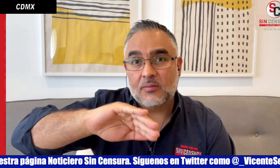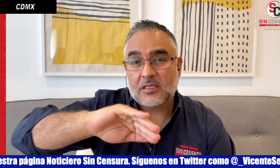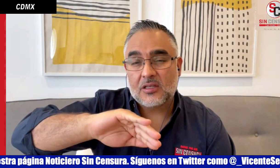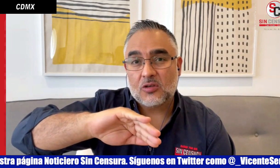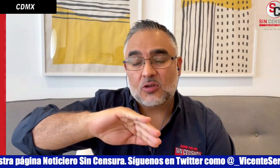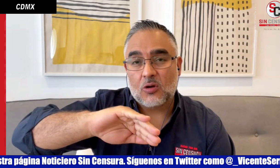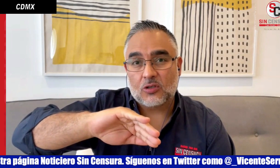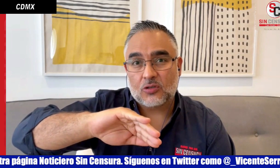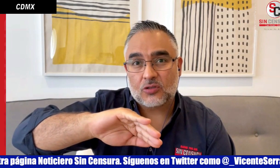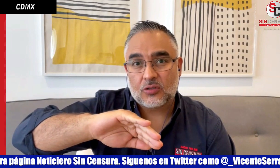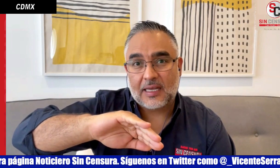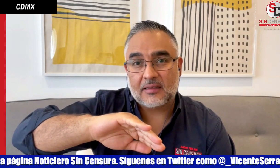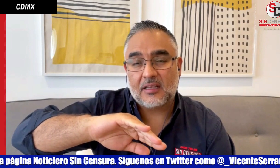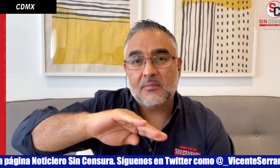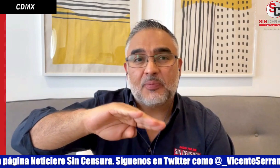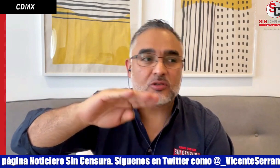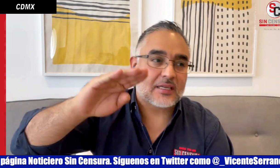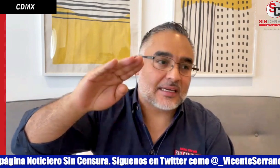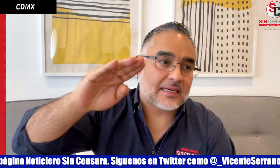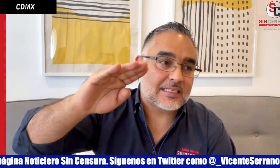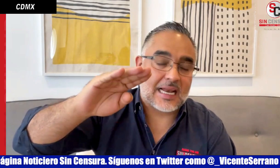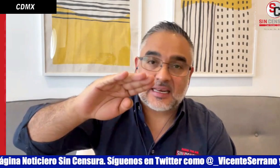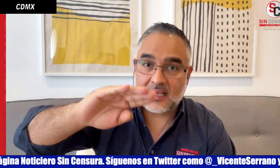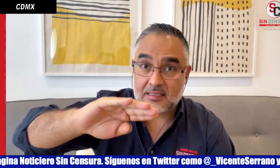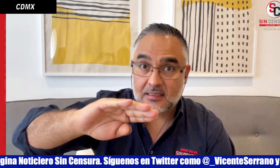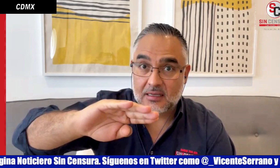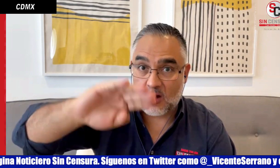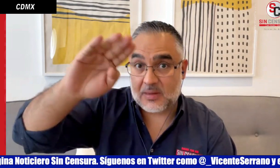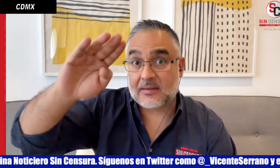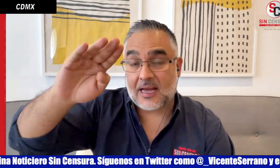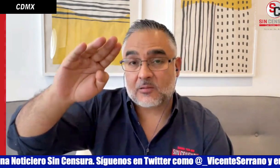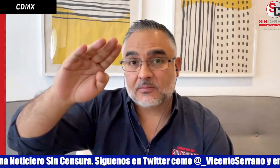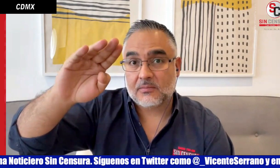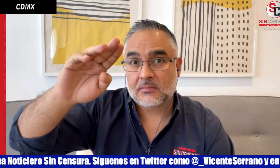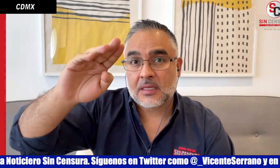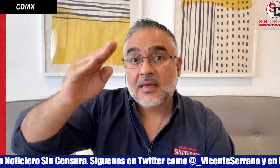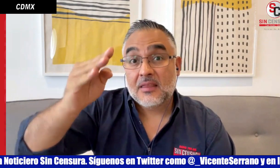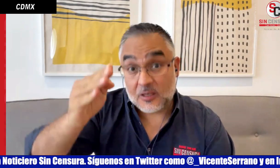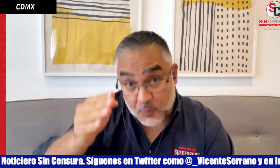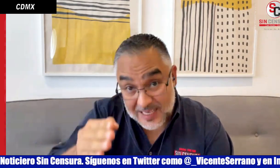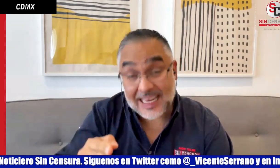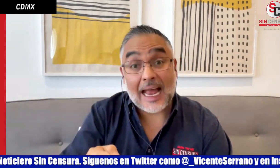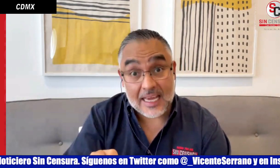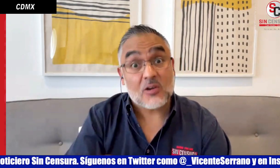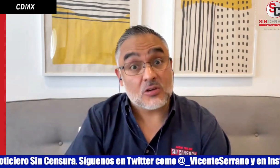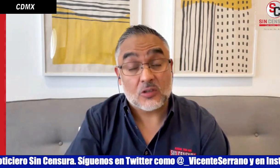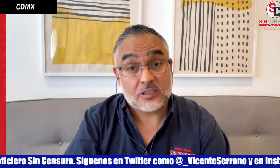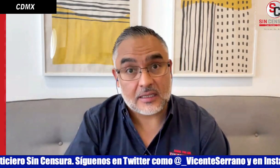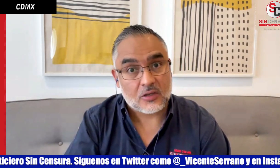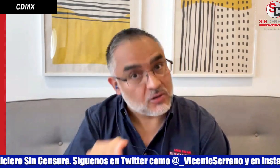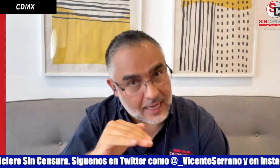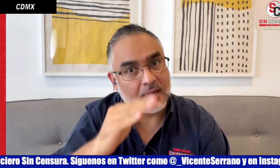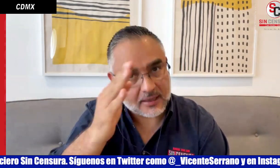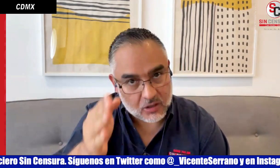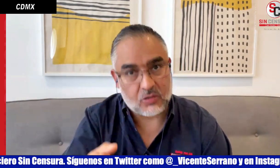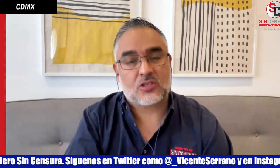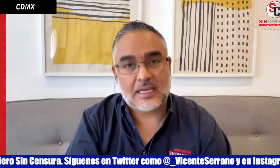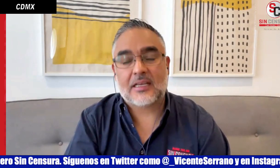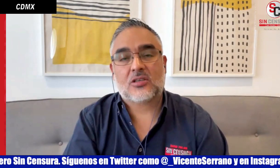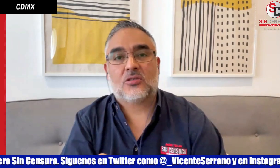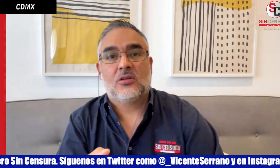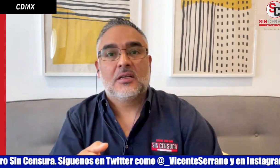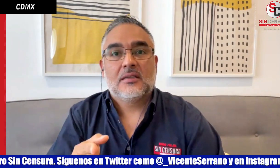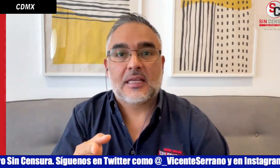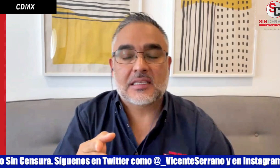homicidios dolosos en tiempos de Salinas aumentaron. después cayeron con Zedillo, hay que